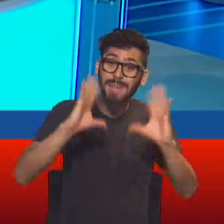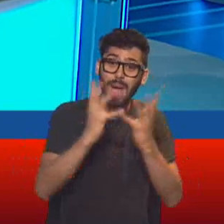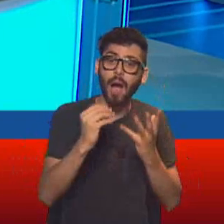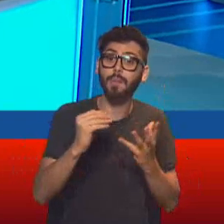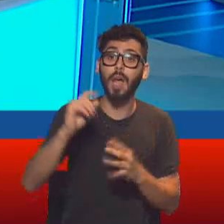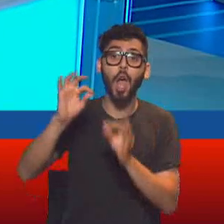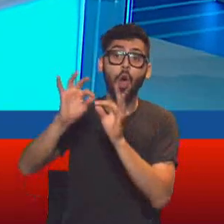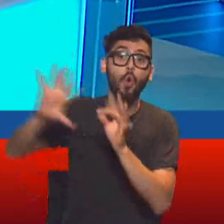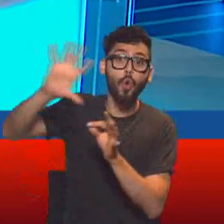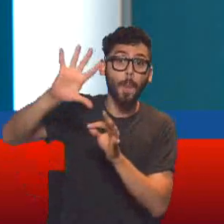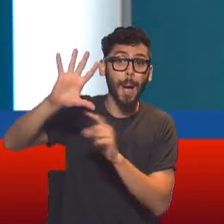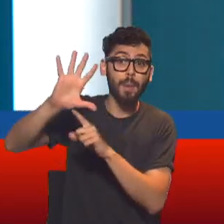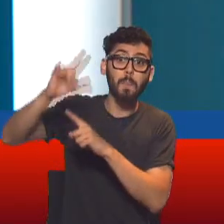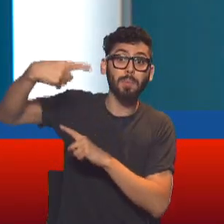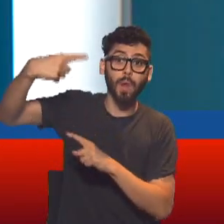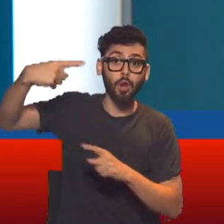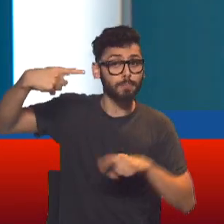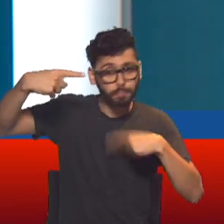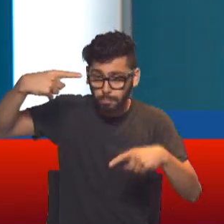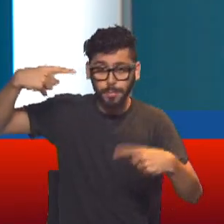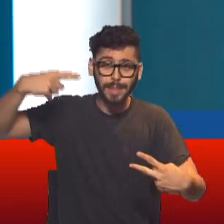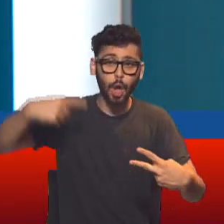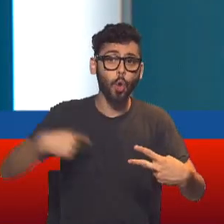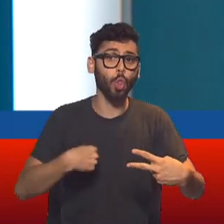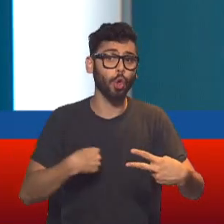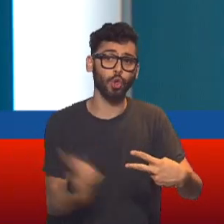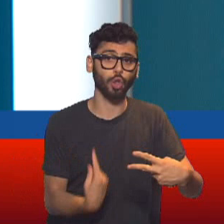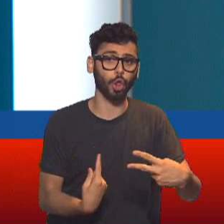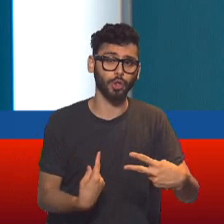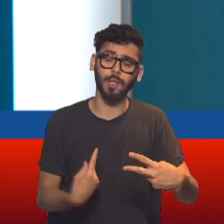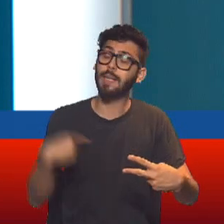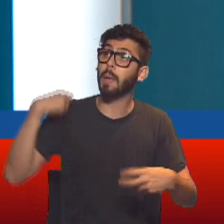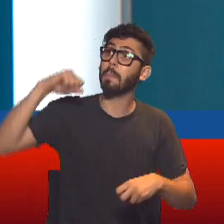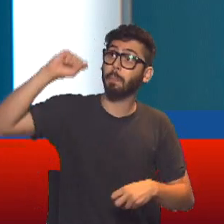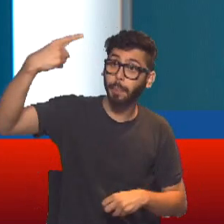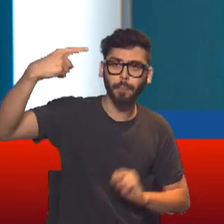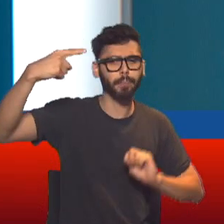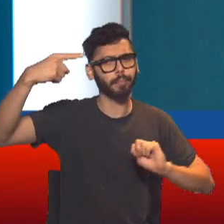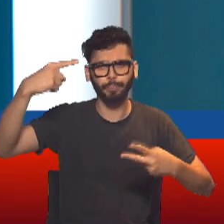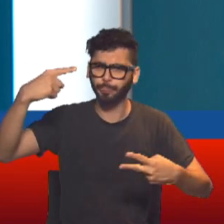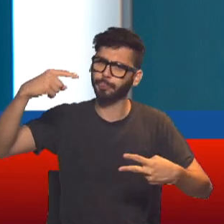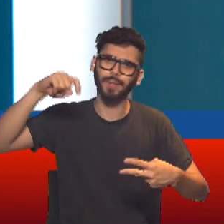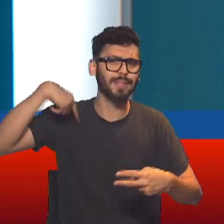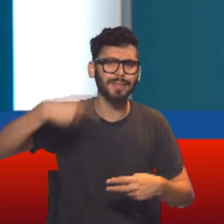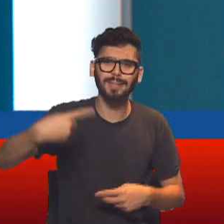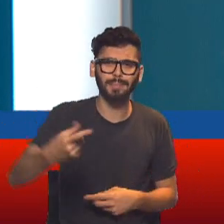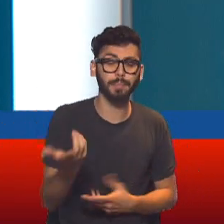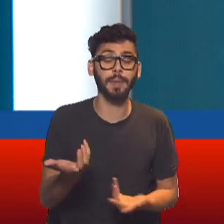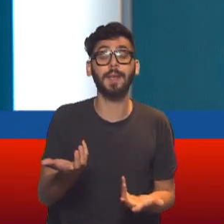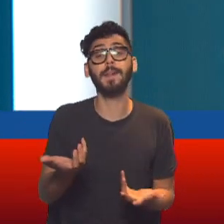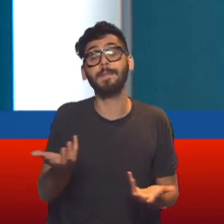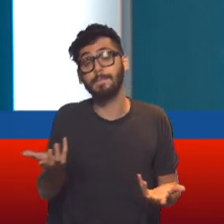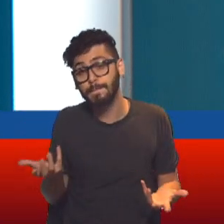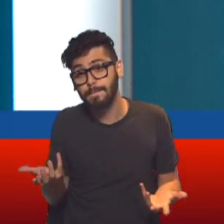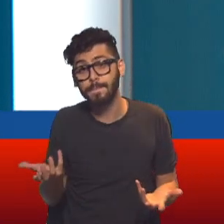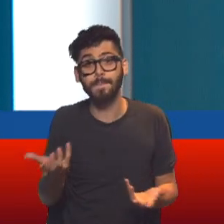Europa es como nuestro diario del lunes. En algún u otro momento, en menor o en mayor medida, termina impactando en Latinoamérica. Entonces, bueno, a